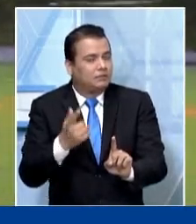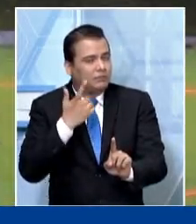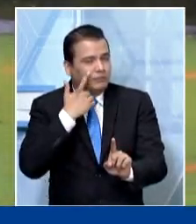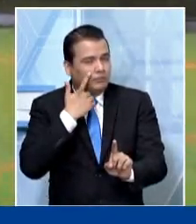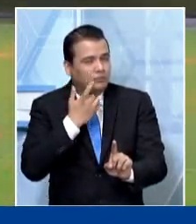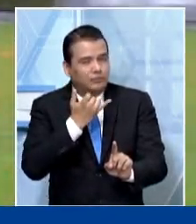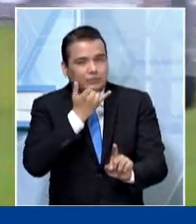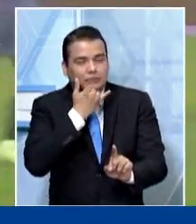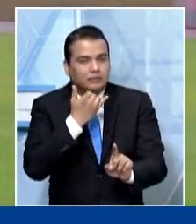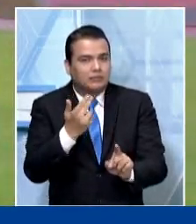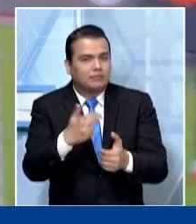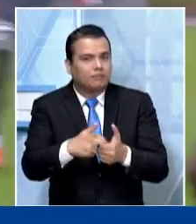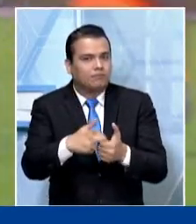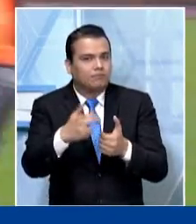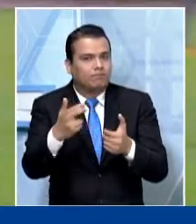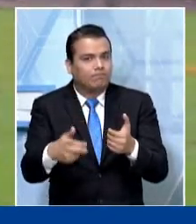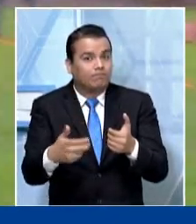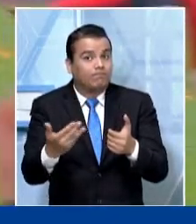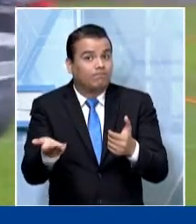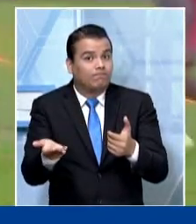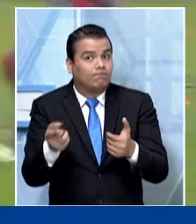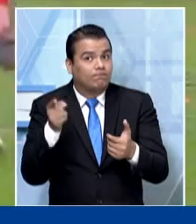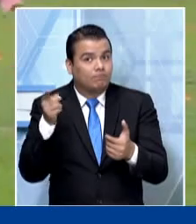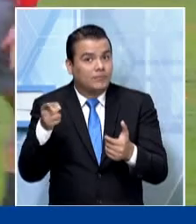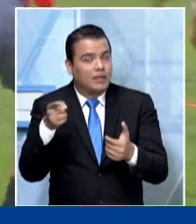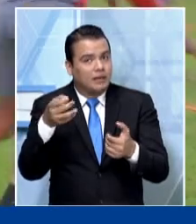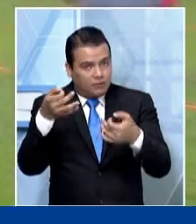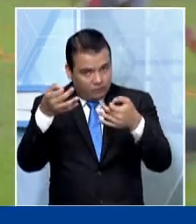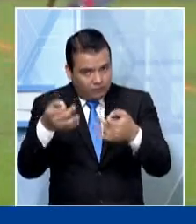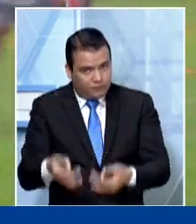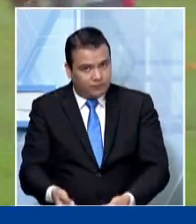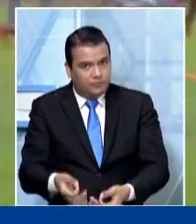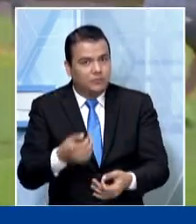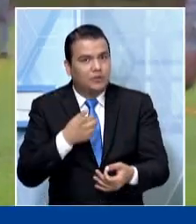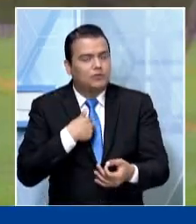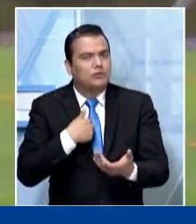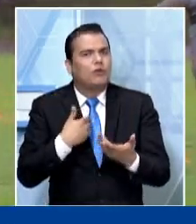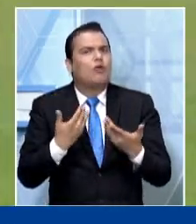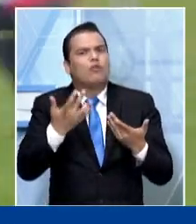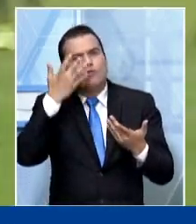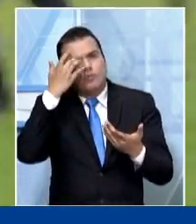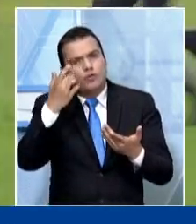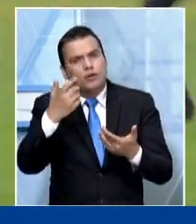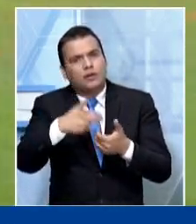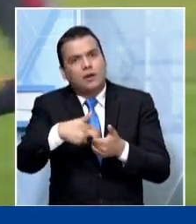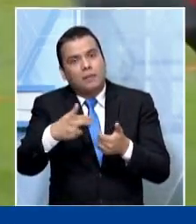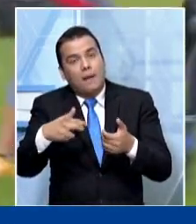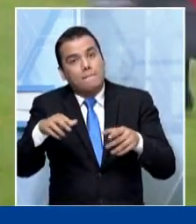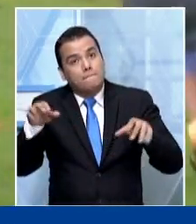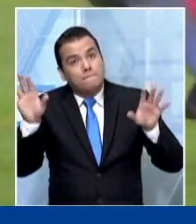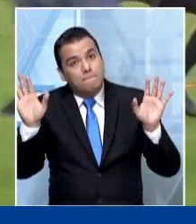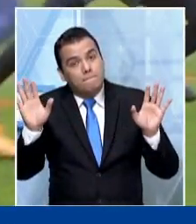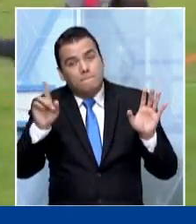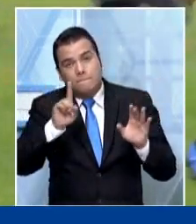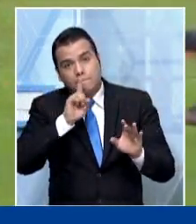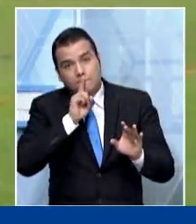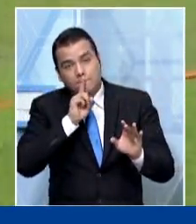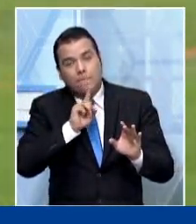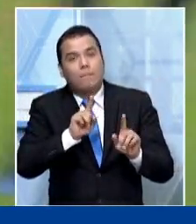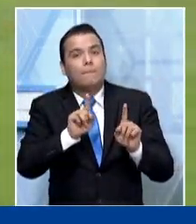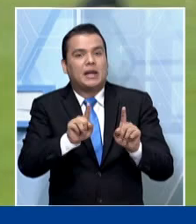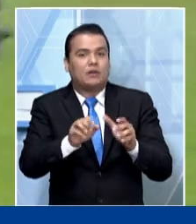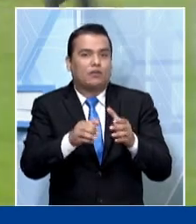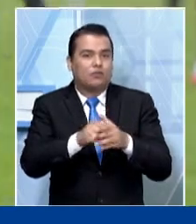de esta partida, es su falta de claridad para la salida. Pero esto demuestra una vez más que los